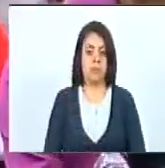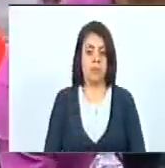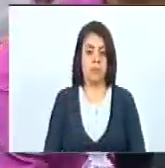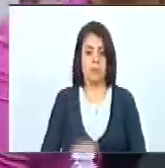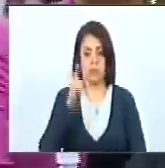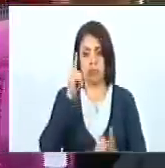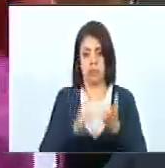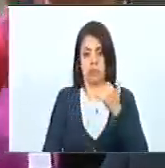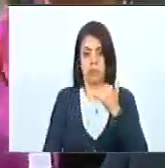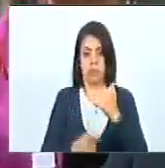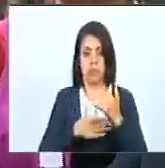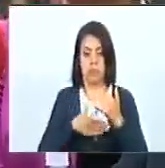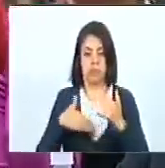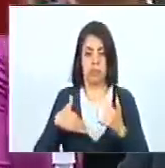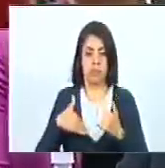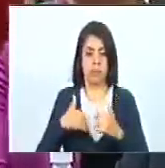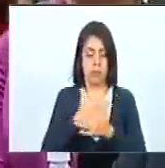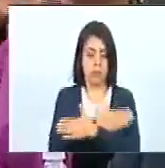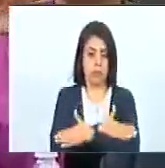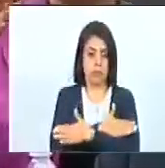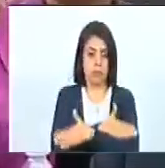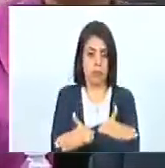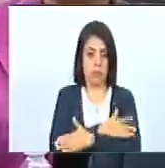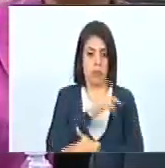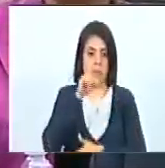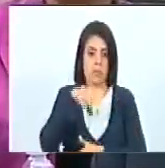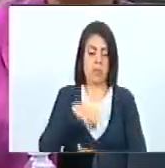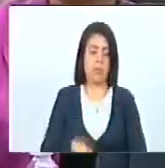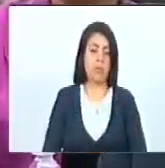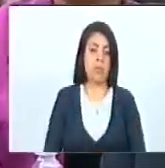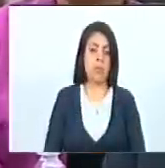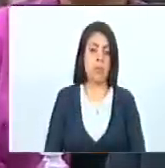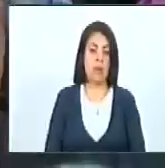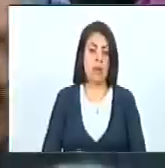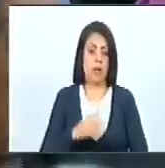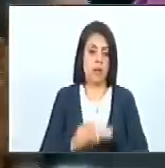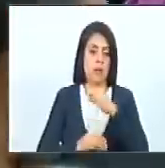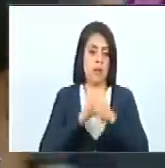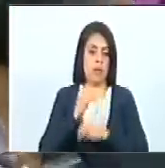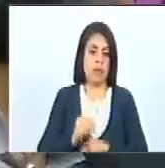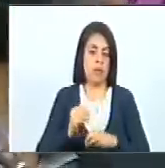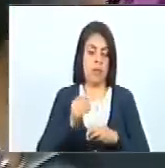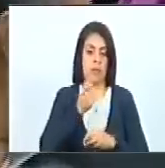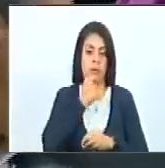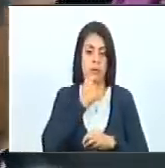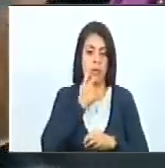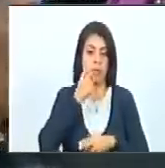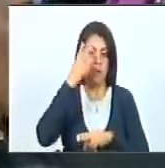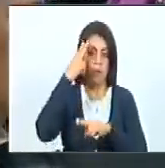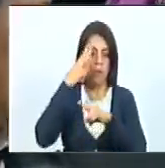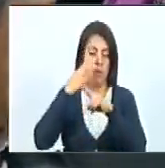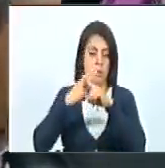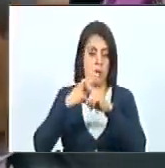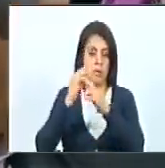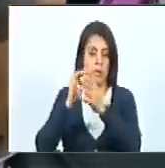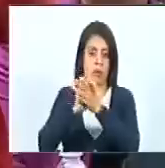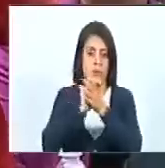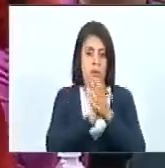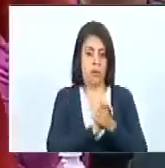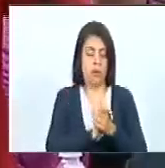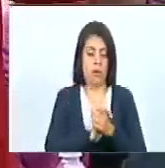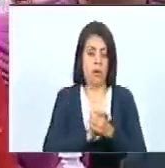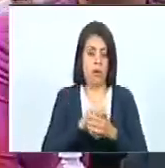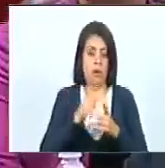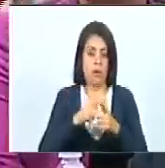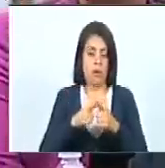Por último, quiero felicitar también y que le hagamos este hermoso homenaje a nuestros compañeros más